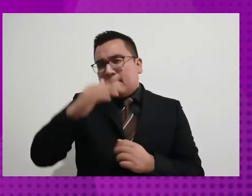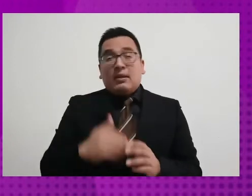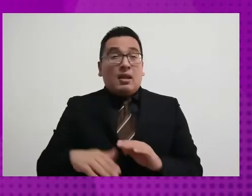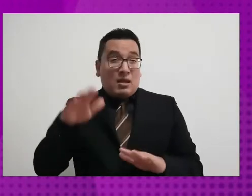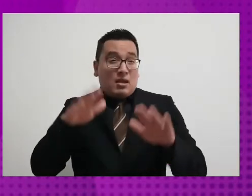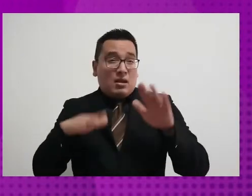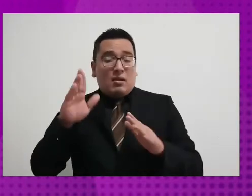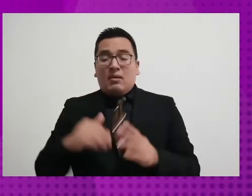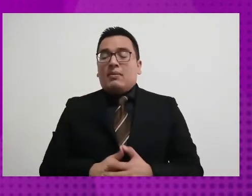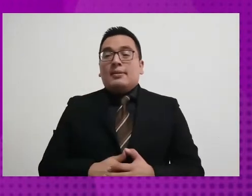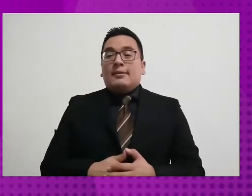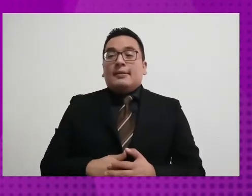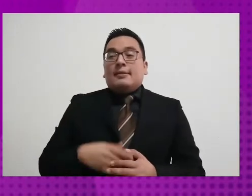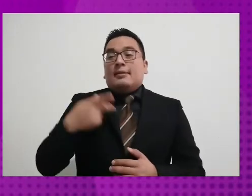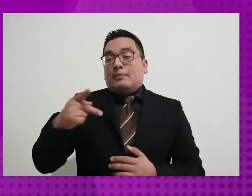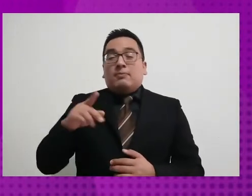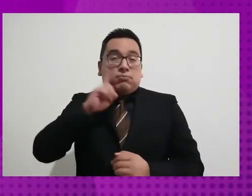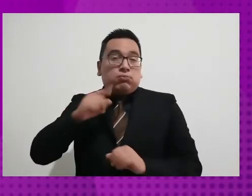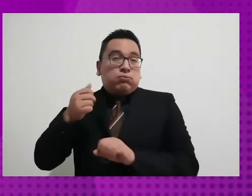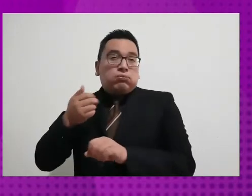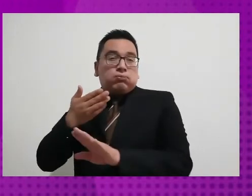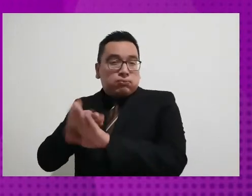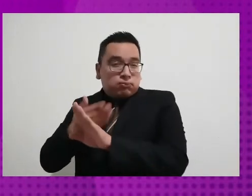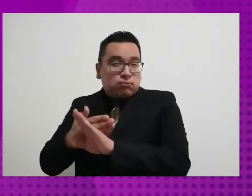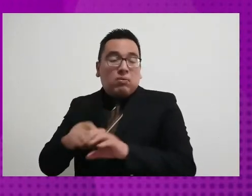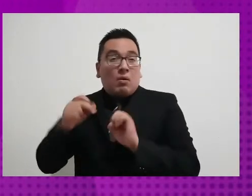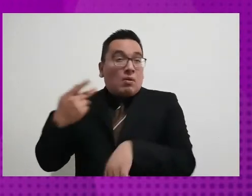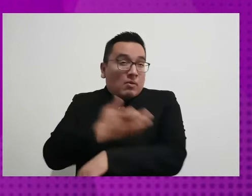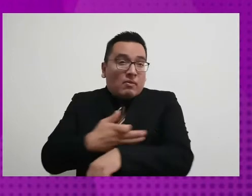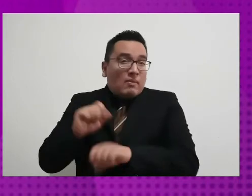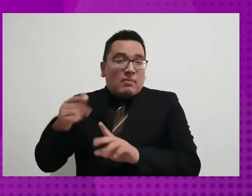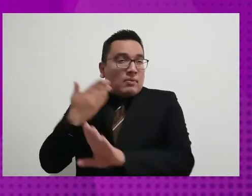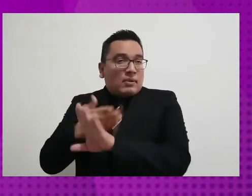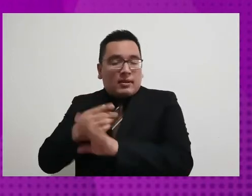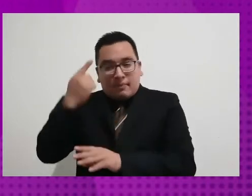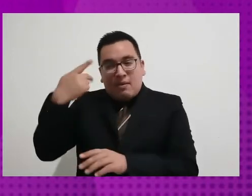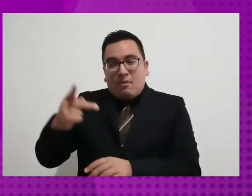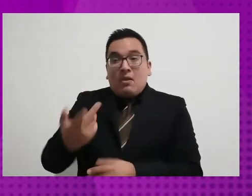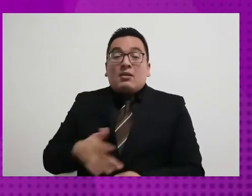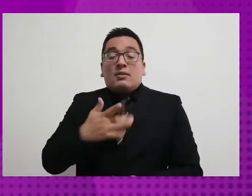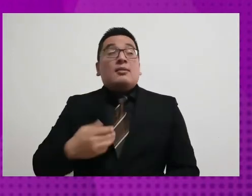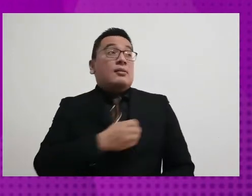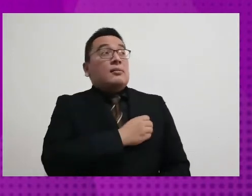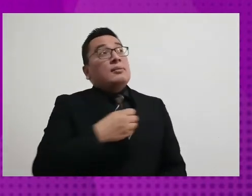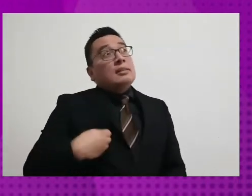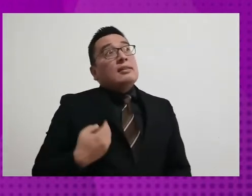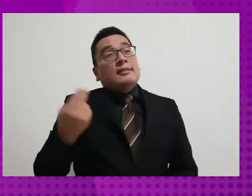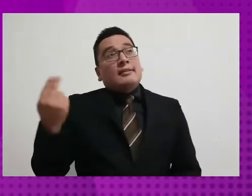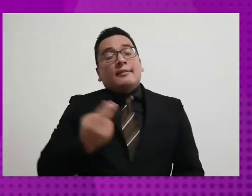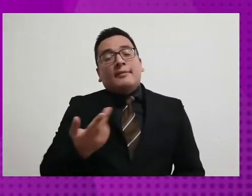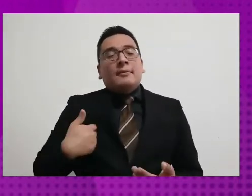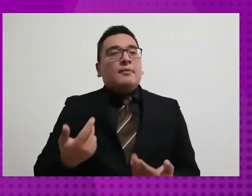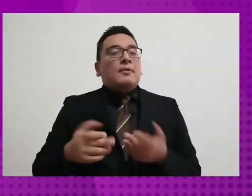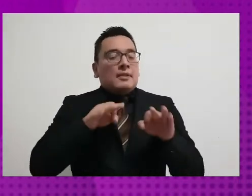la violencia se da también en el entorno familiar o contra el entorno familiar de las mujeres para obligarlas a renunciar a un cargo, renunciar a